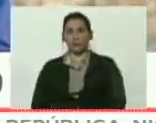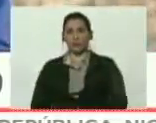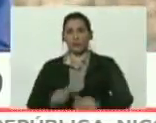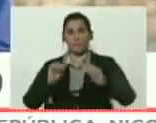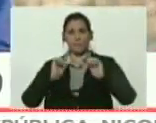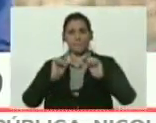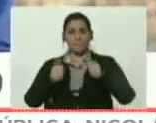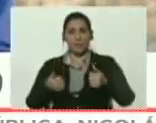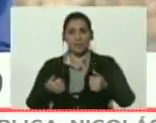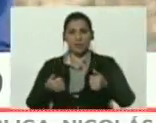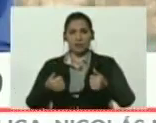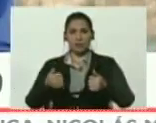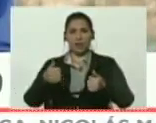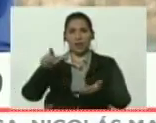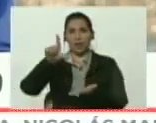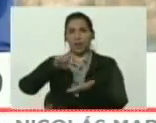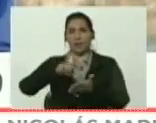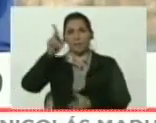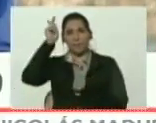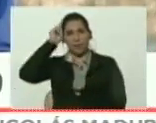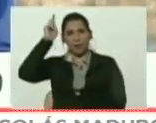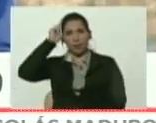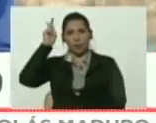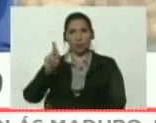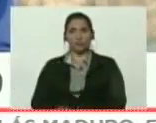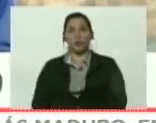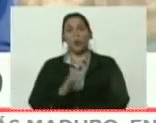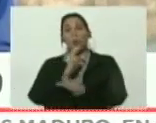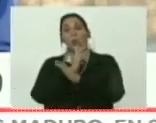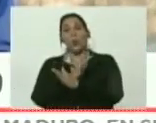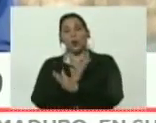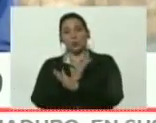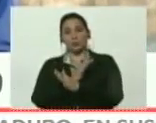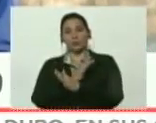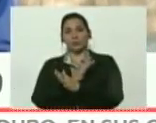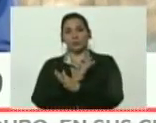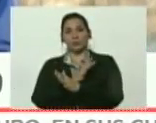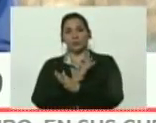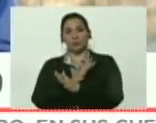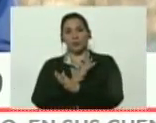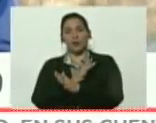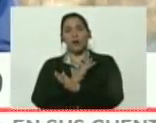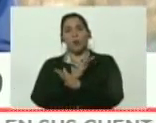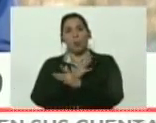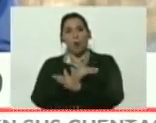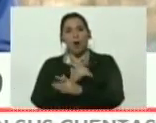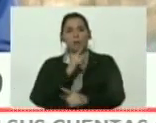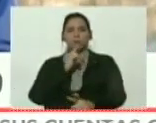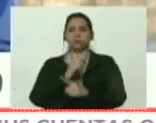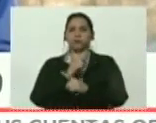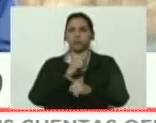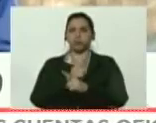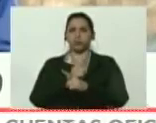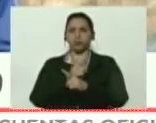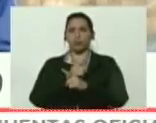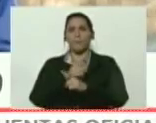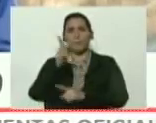arranca en Lima, Perú, los Juegos Panamericanos Lima